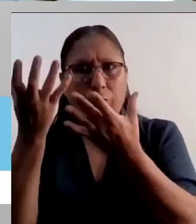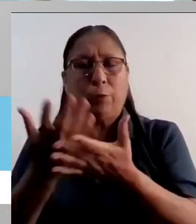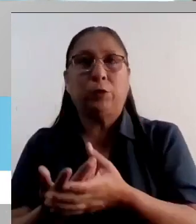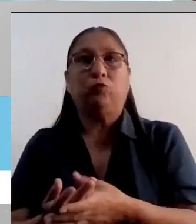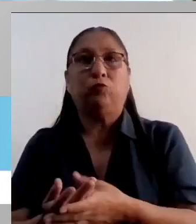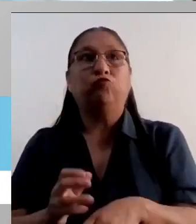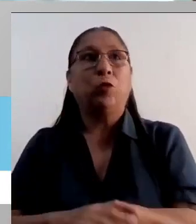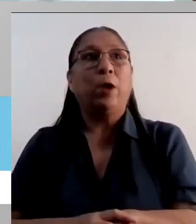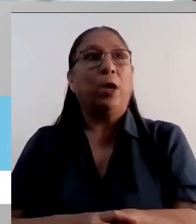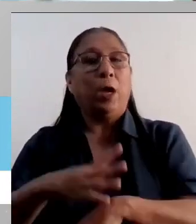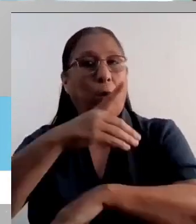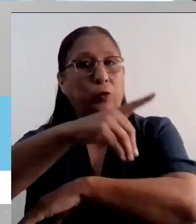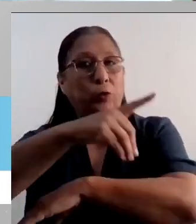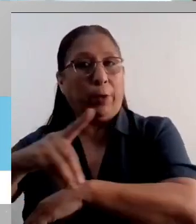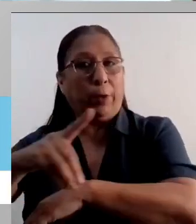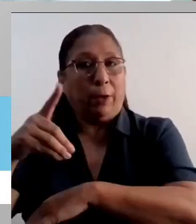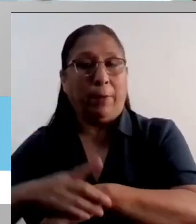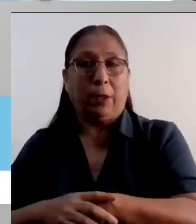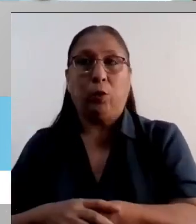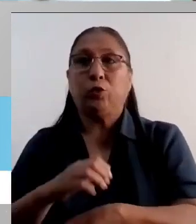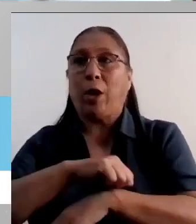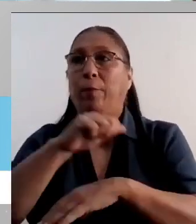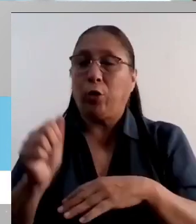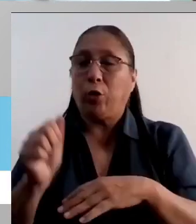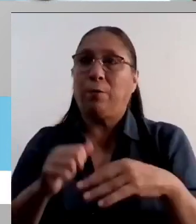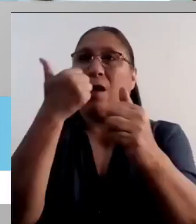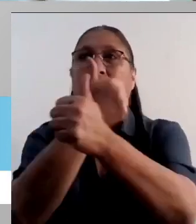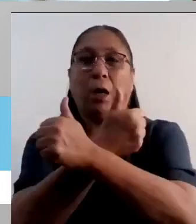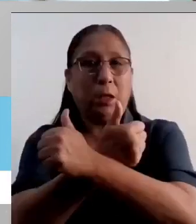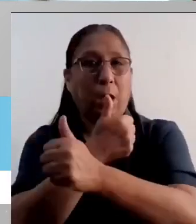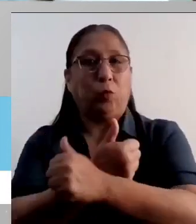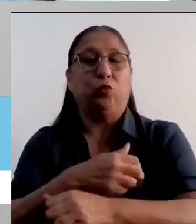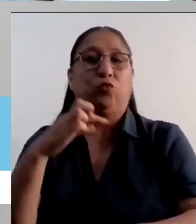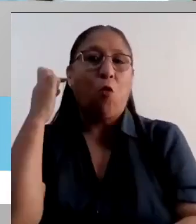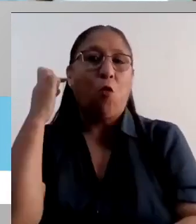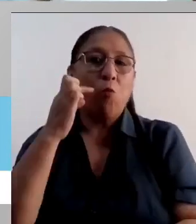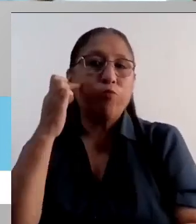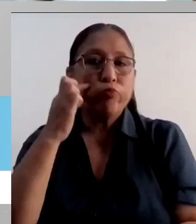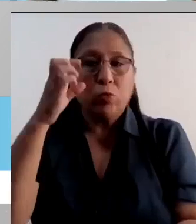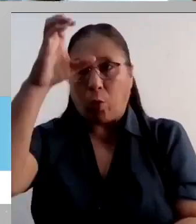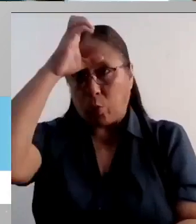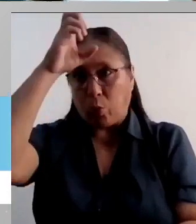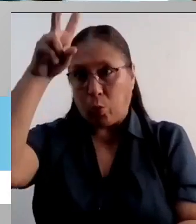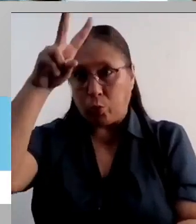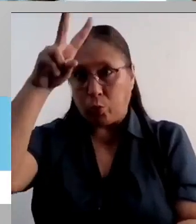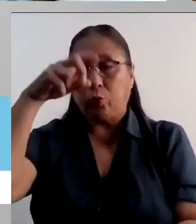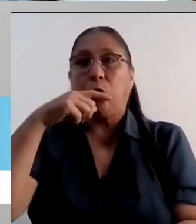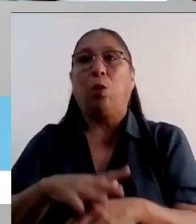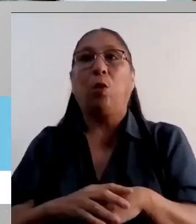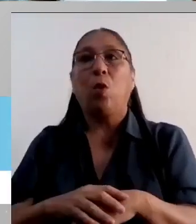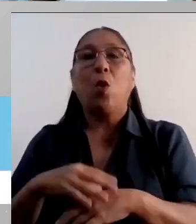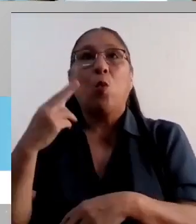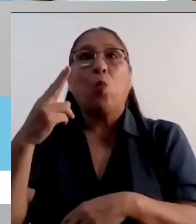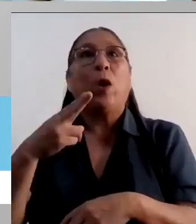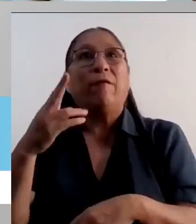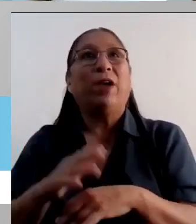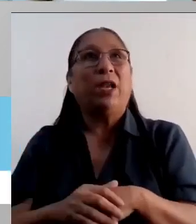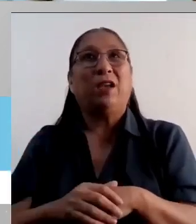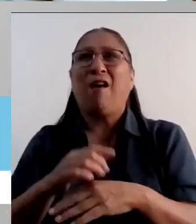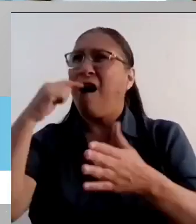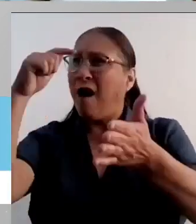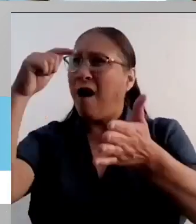departamentos de Apurímac, Ayacucho, Puno, Cusco Huancavelica y Ancash,